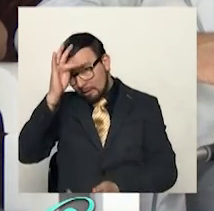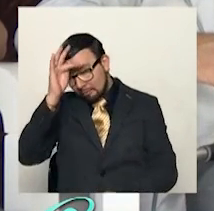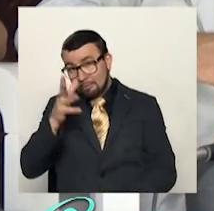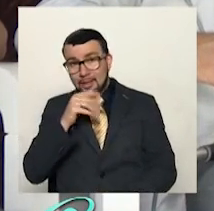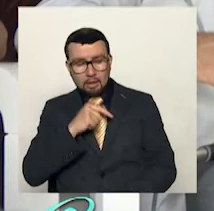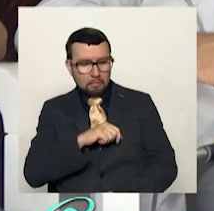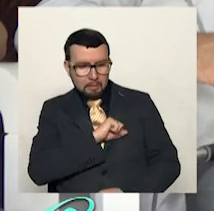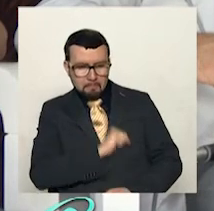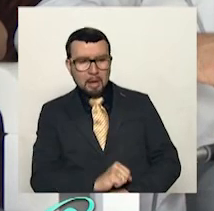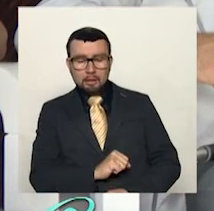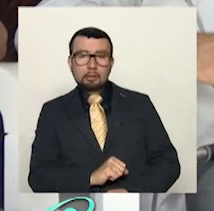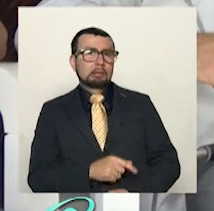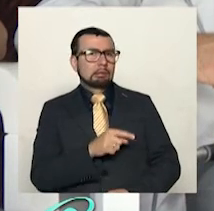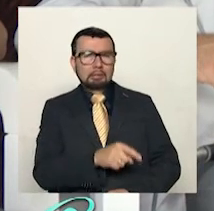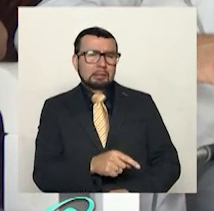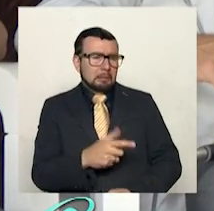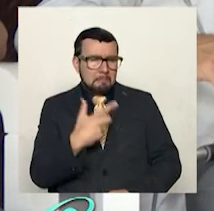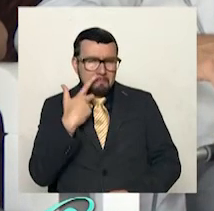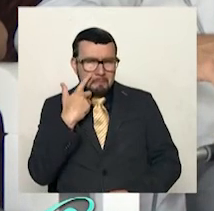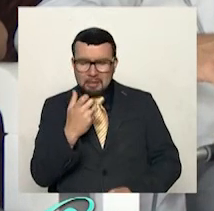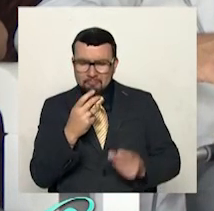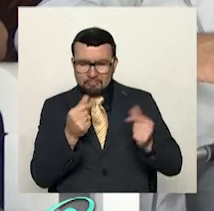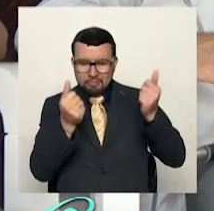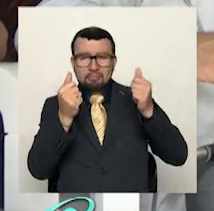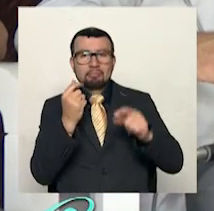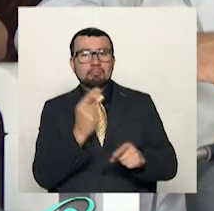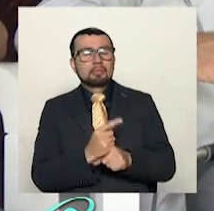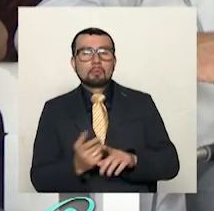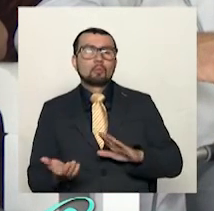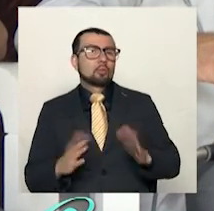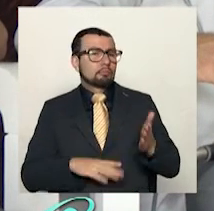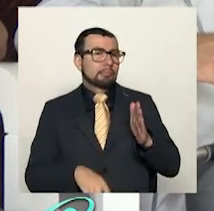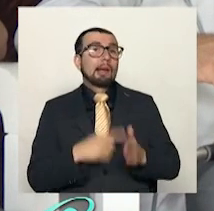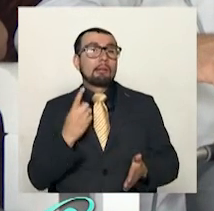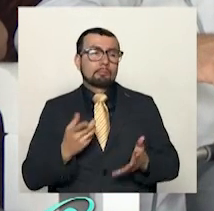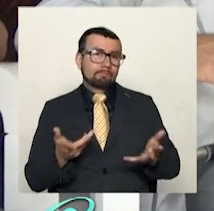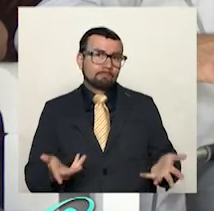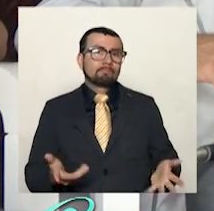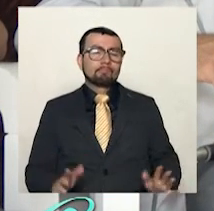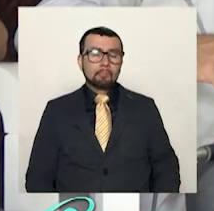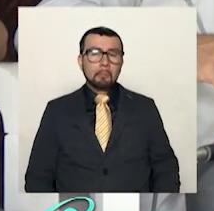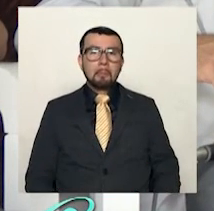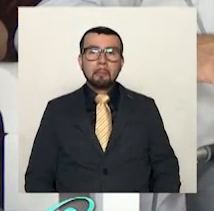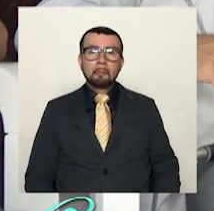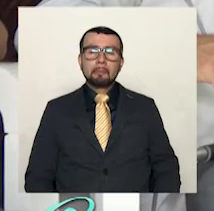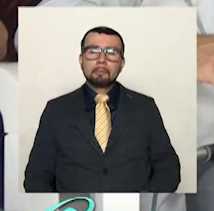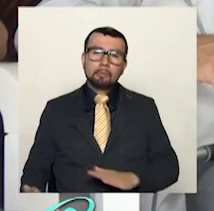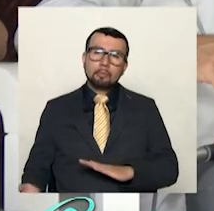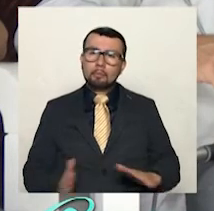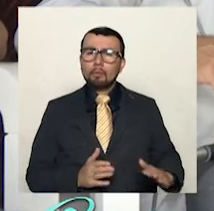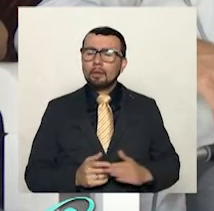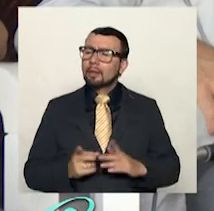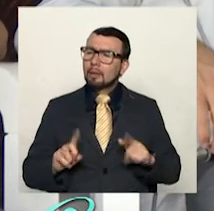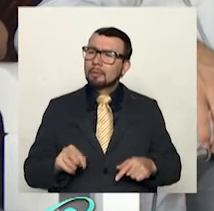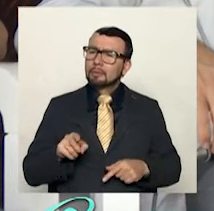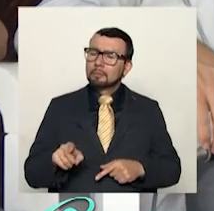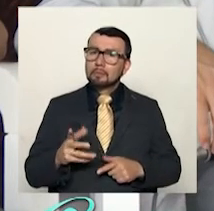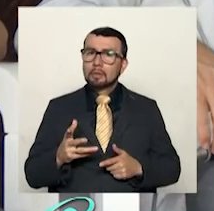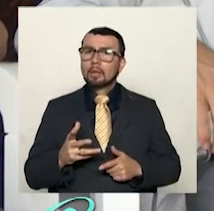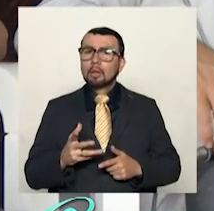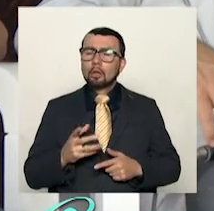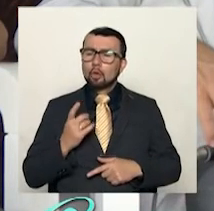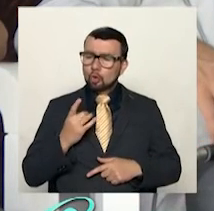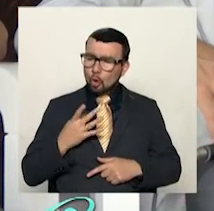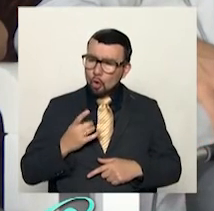porque el infarto de cara inferior es uno de los infartos más severos y más graves y mortales que existen. Por otro lado, cuando hacemos los